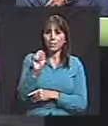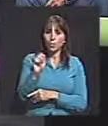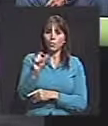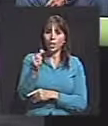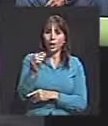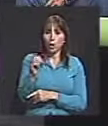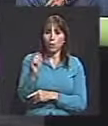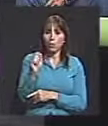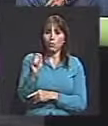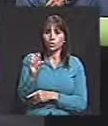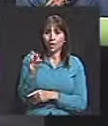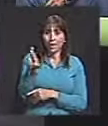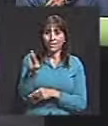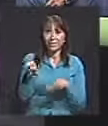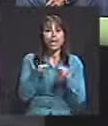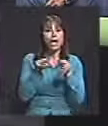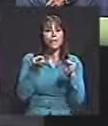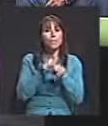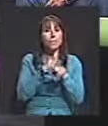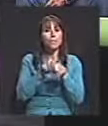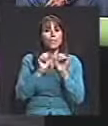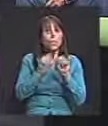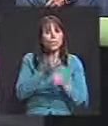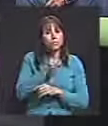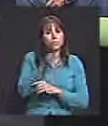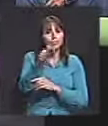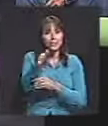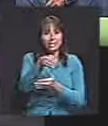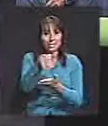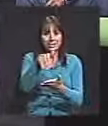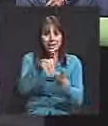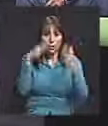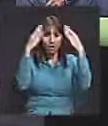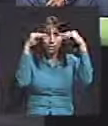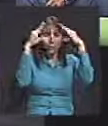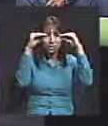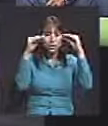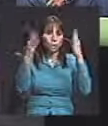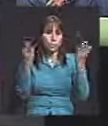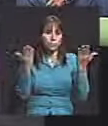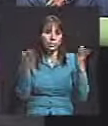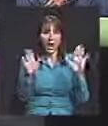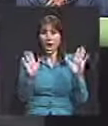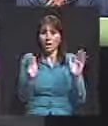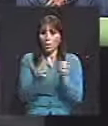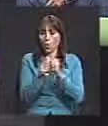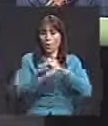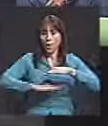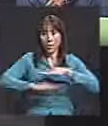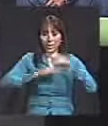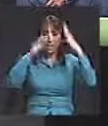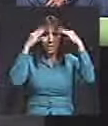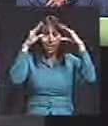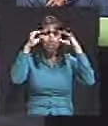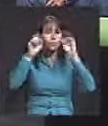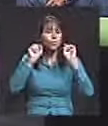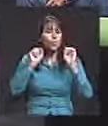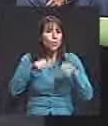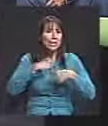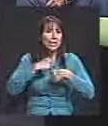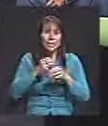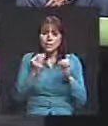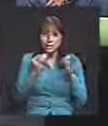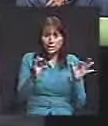www.inec.go.cr. También pueden visitar el centro de información. Ya con la base de datos ya pueden hacer cualquier cantidad de